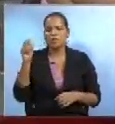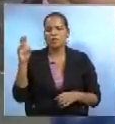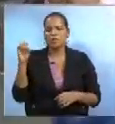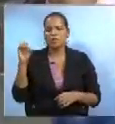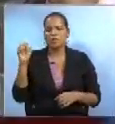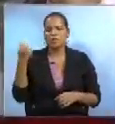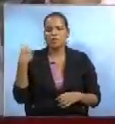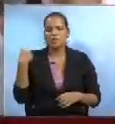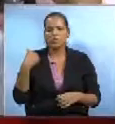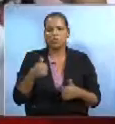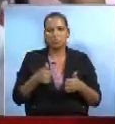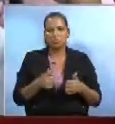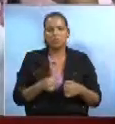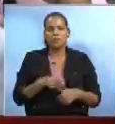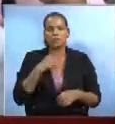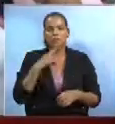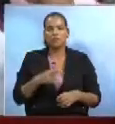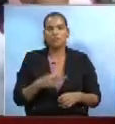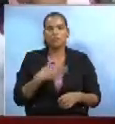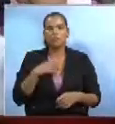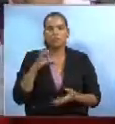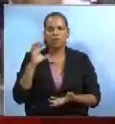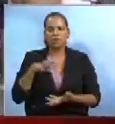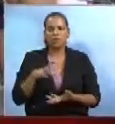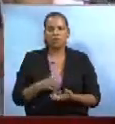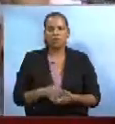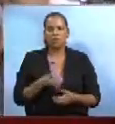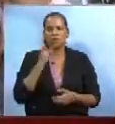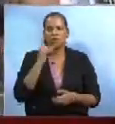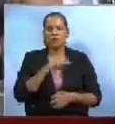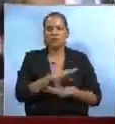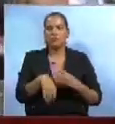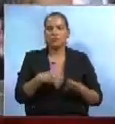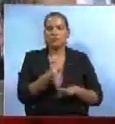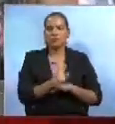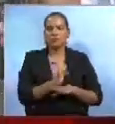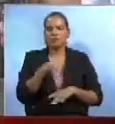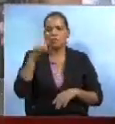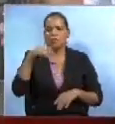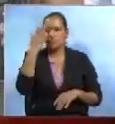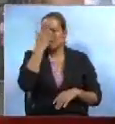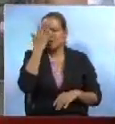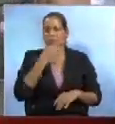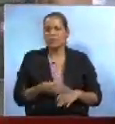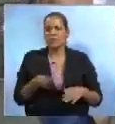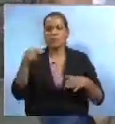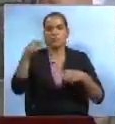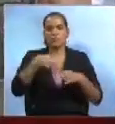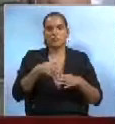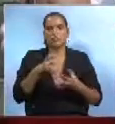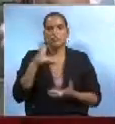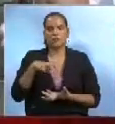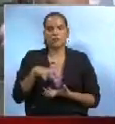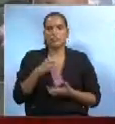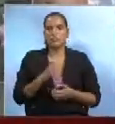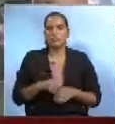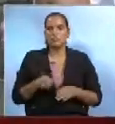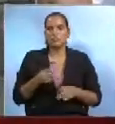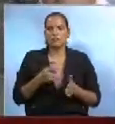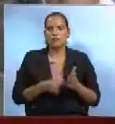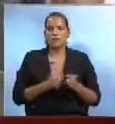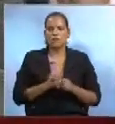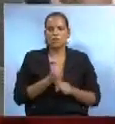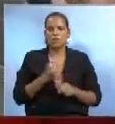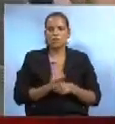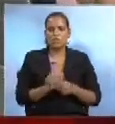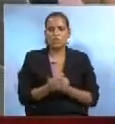ha tenido resultados. Este pueblo demostró al país de que Esmeraldas es parte de las provincias afectadas